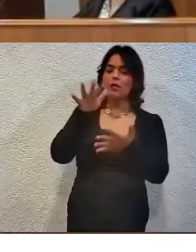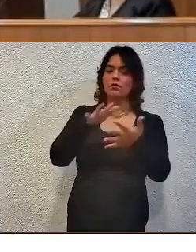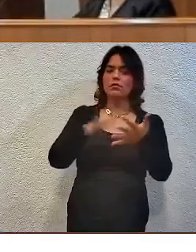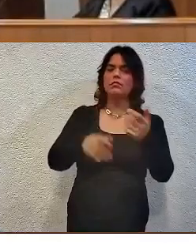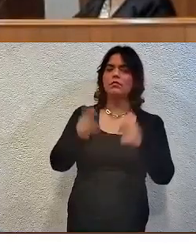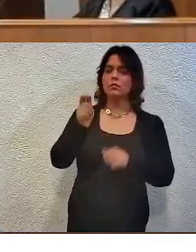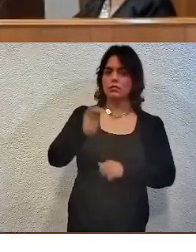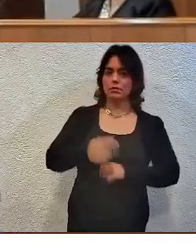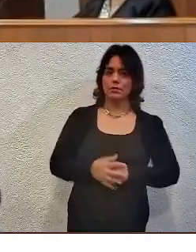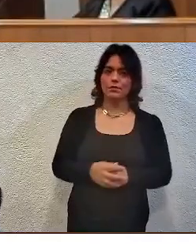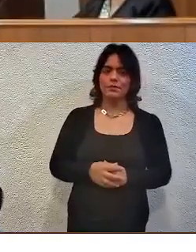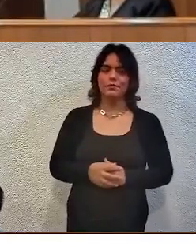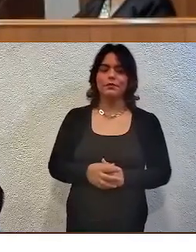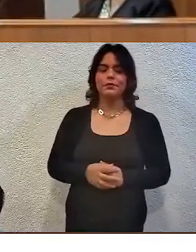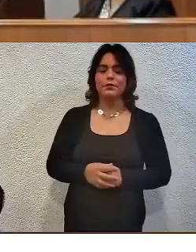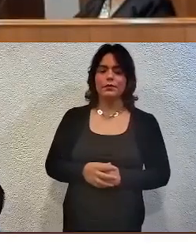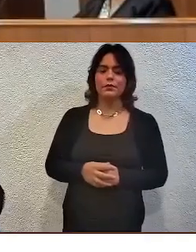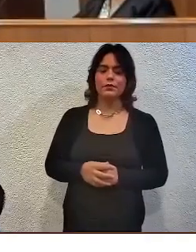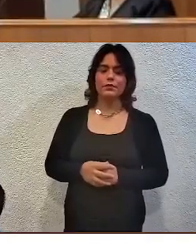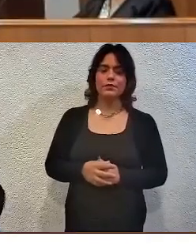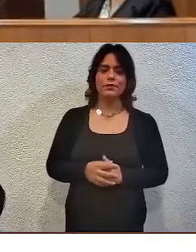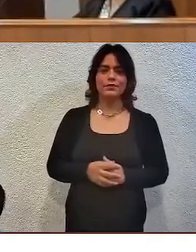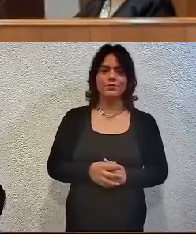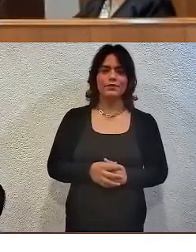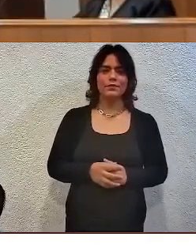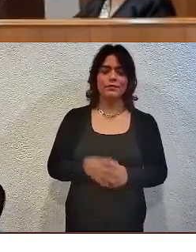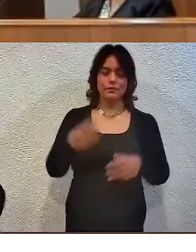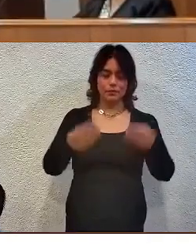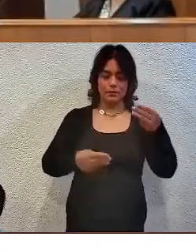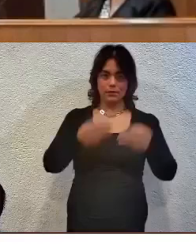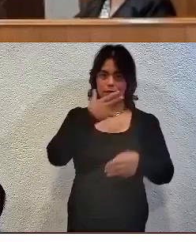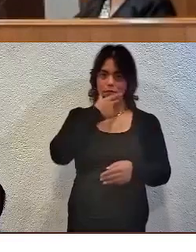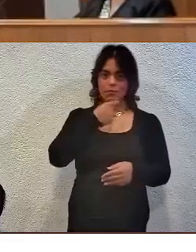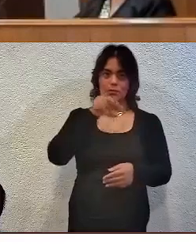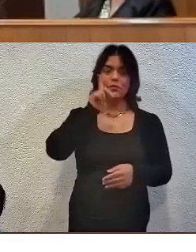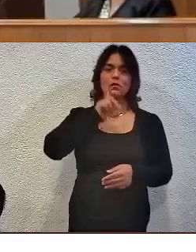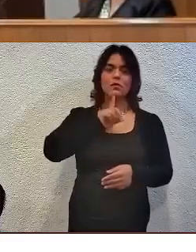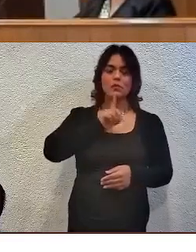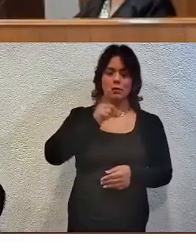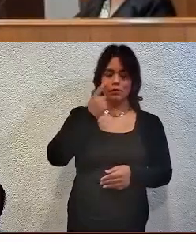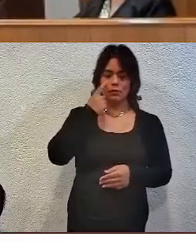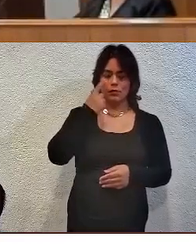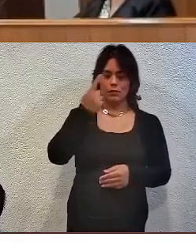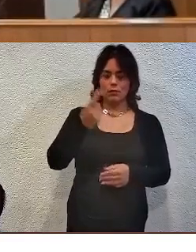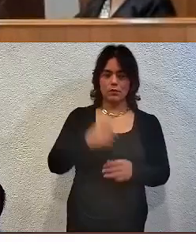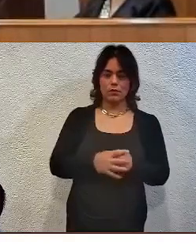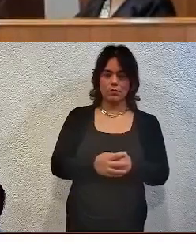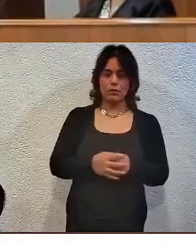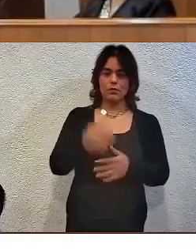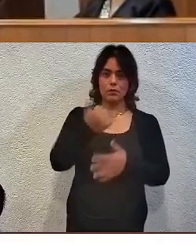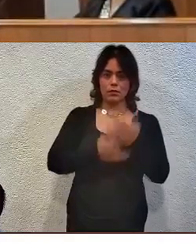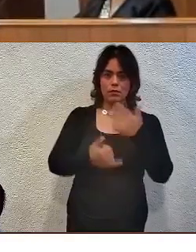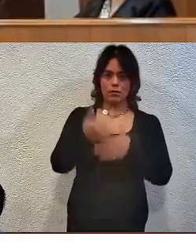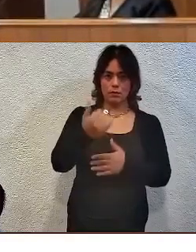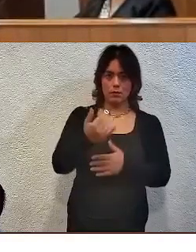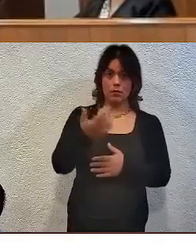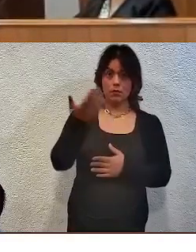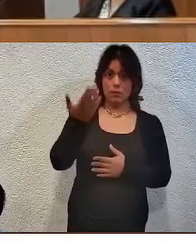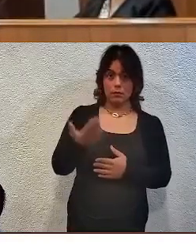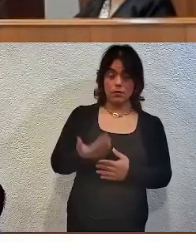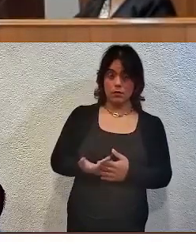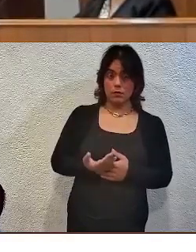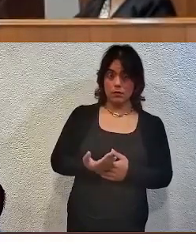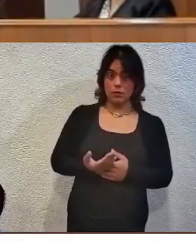respectiva. Con gusto, magistrada. Magistradas, magistrados, doy cuenta con el proyecto de acuerdo plenario que propone